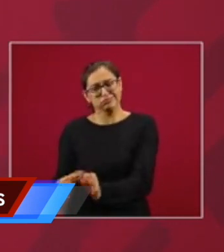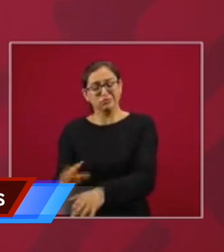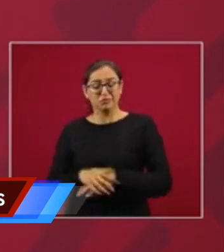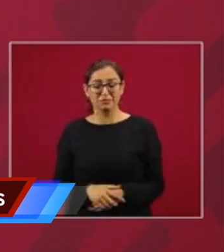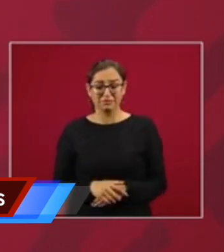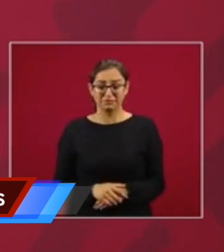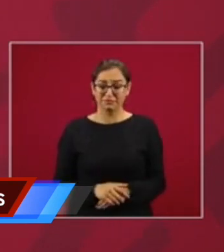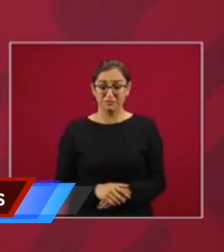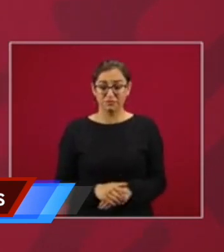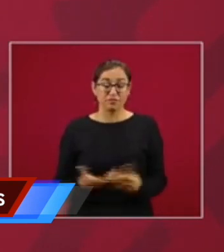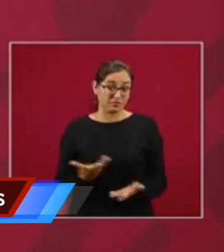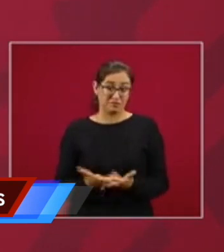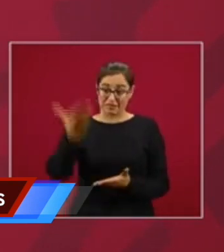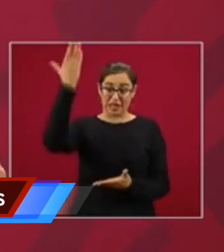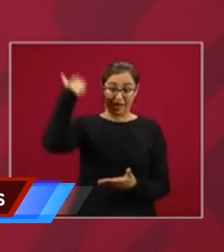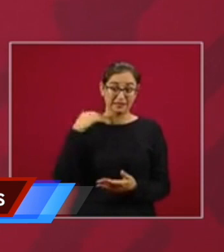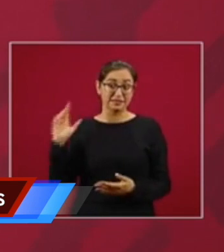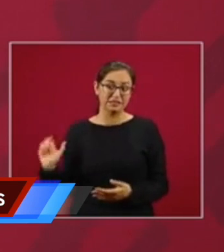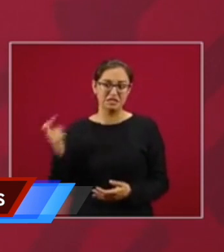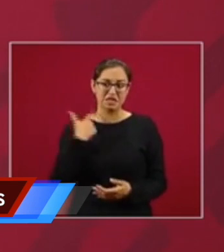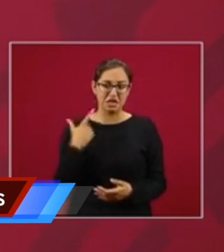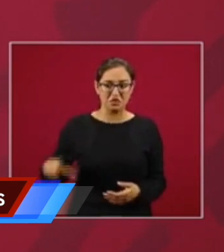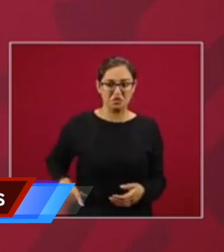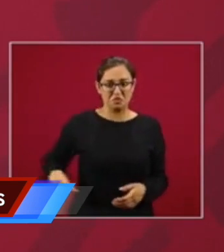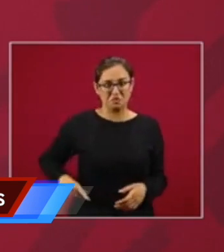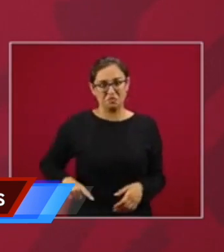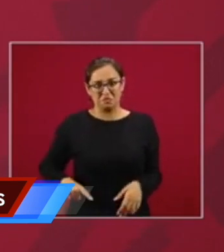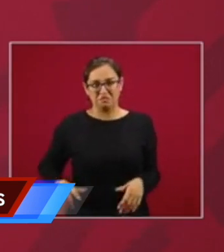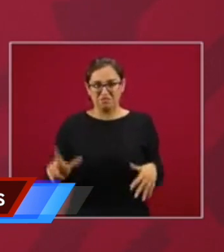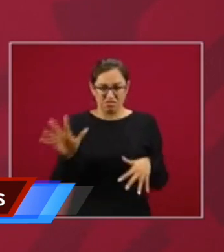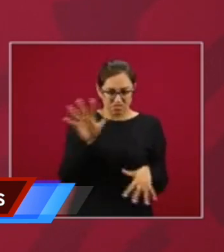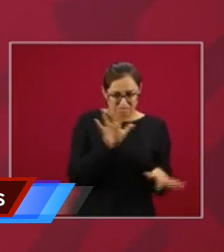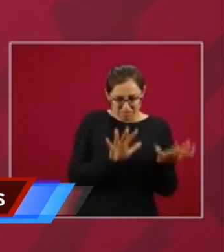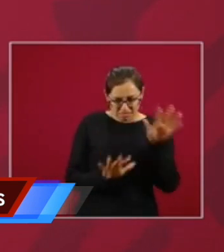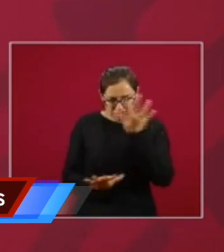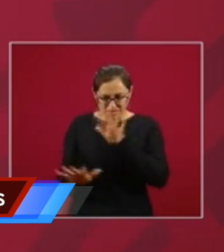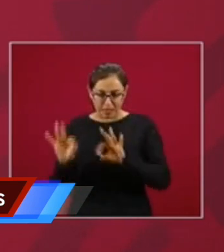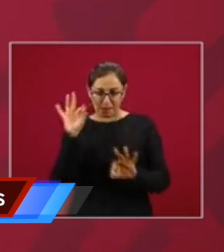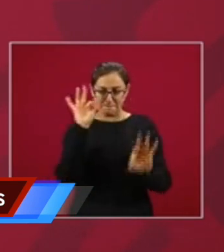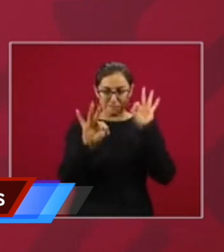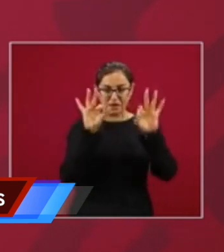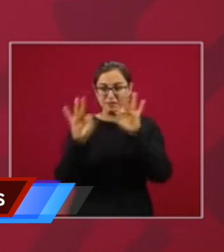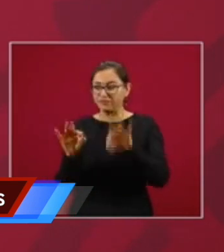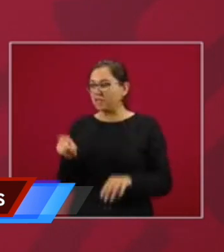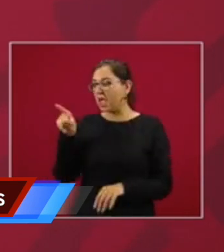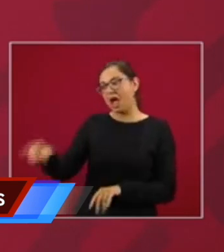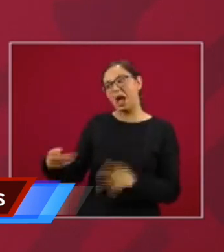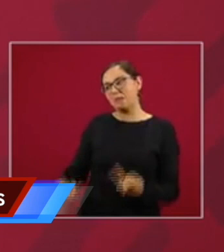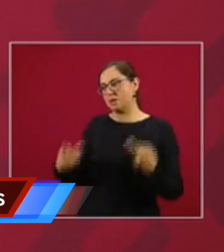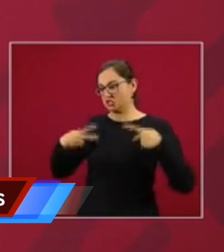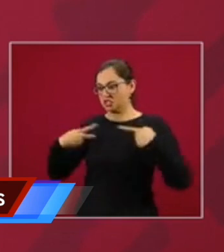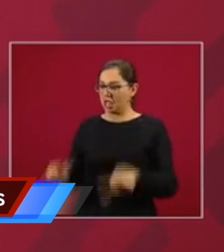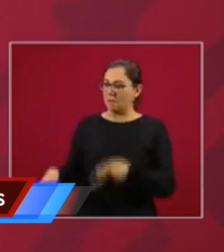señaló que su gobierno es respetuoso de las libertades y no permitirá ninguna actividad ilegal. Enfatizó que su gobierno no